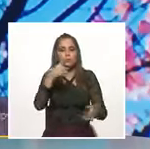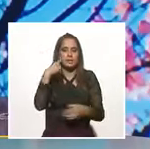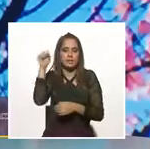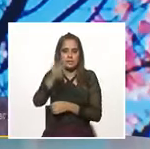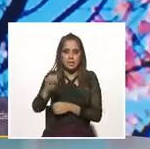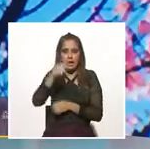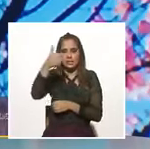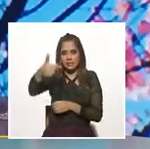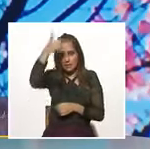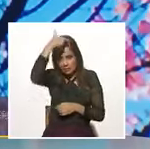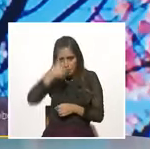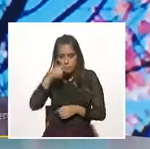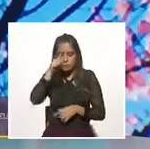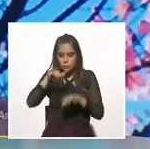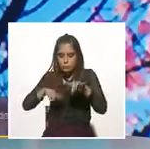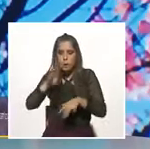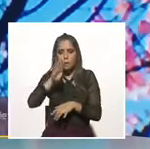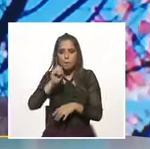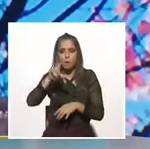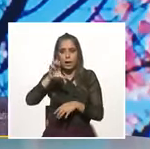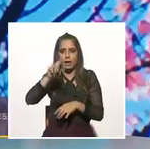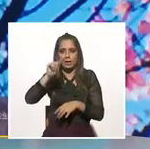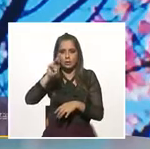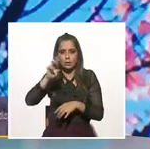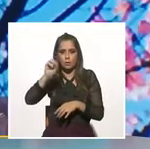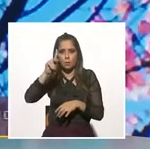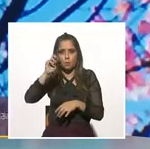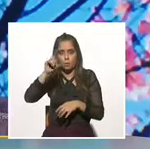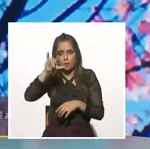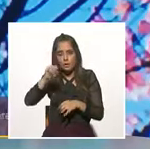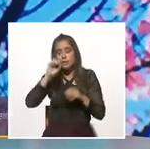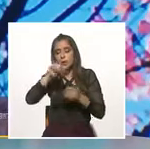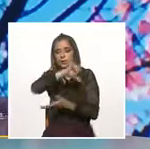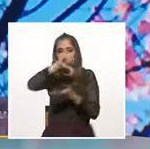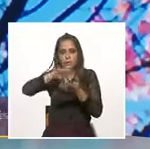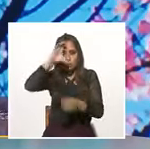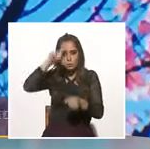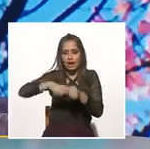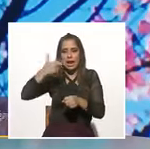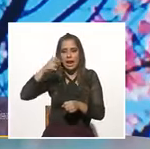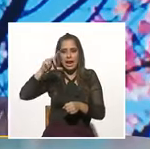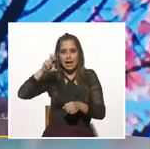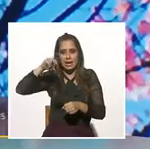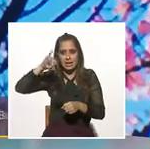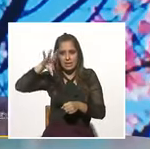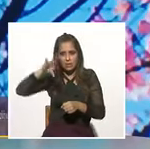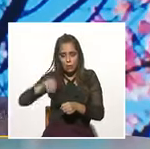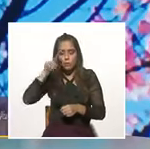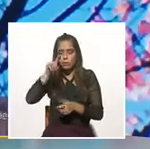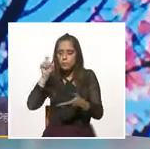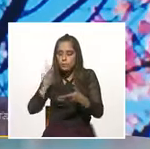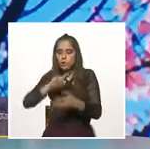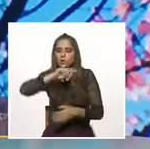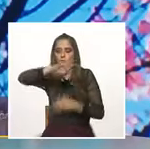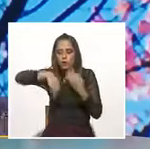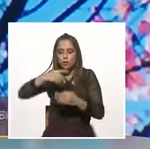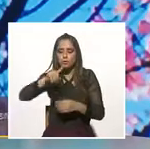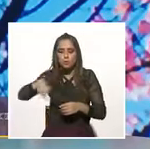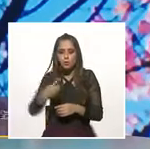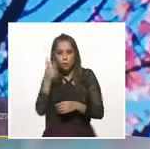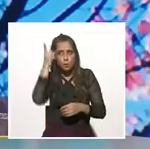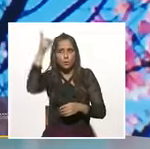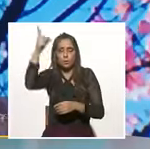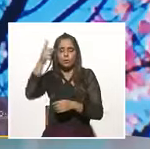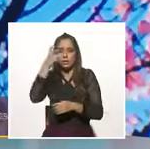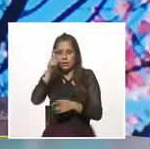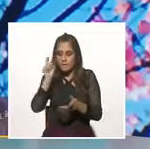7 de la noche. Ustedes métanse allá a Boletópolis o en el mismo Centro Cultural Helénico. Sábados a las 7 de la noche. Nosotros Somos Dios, un clásico del teatro mexicano que no se